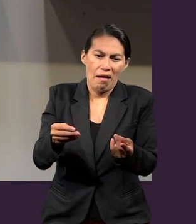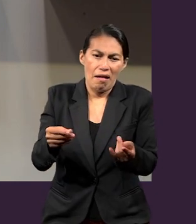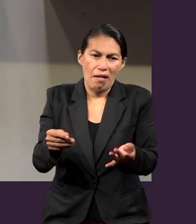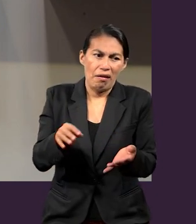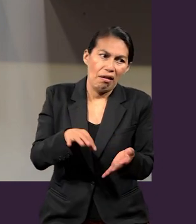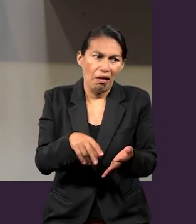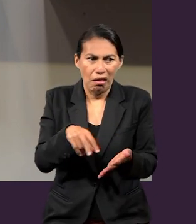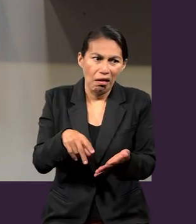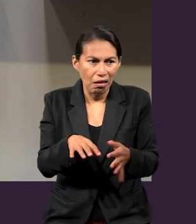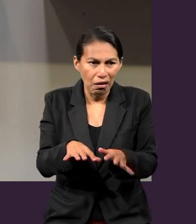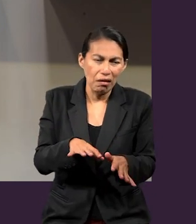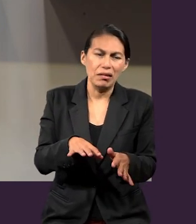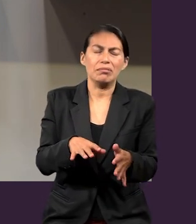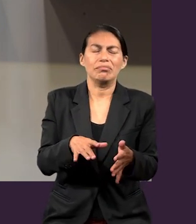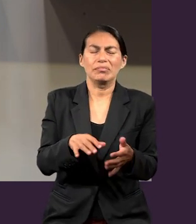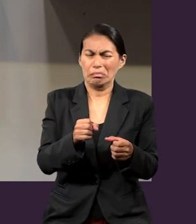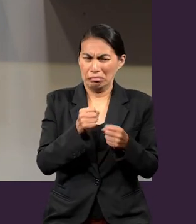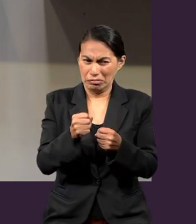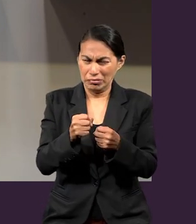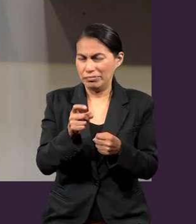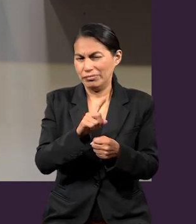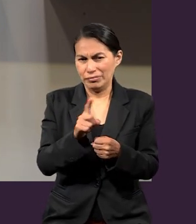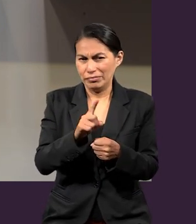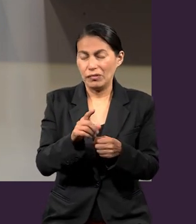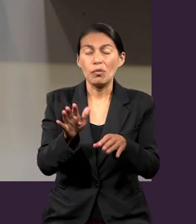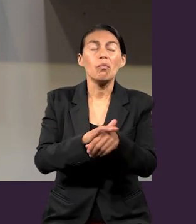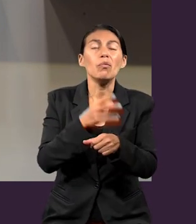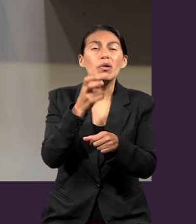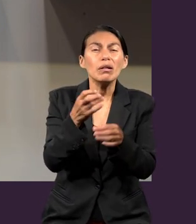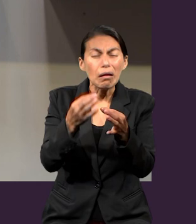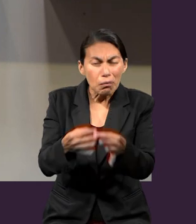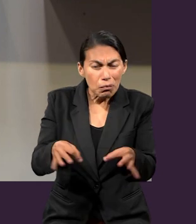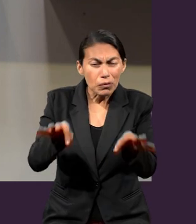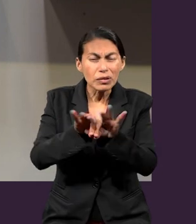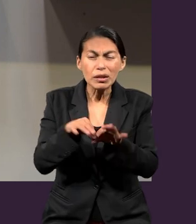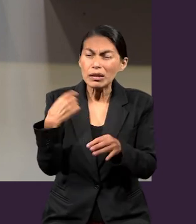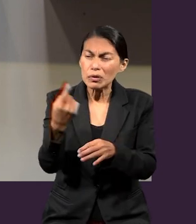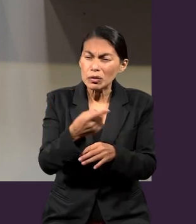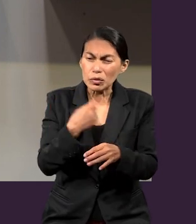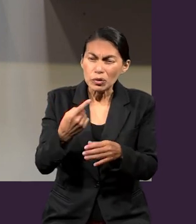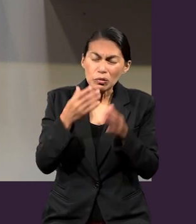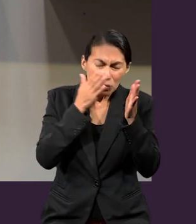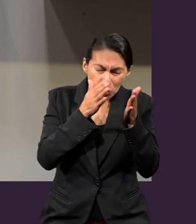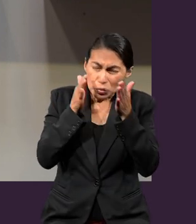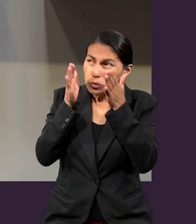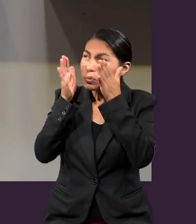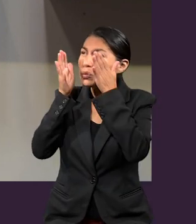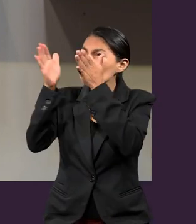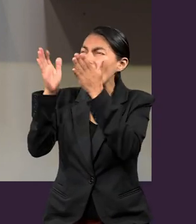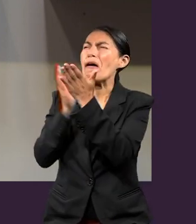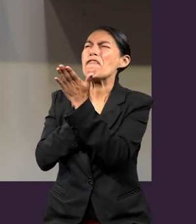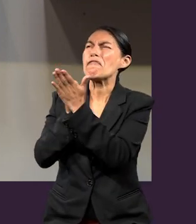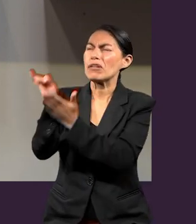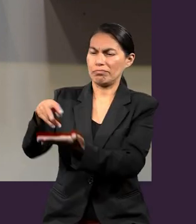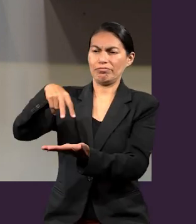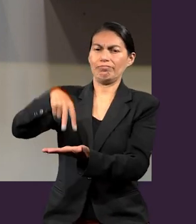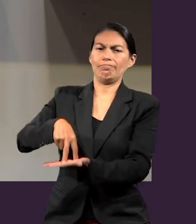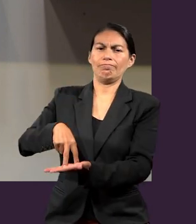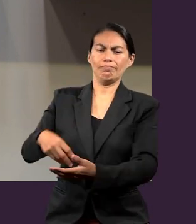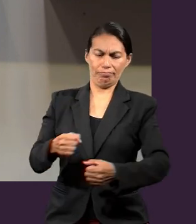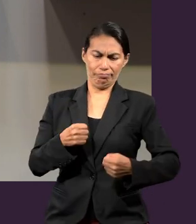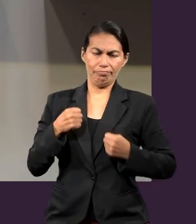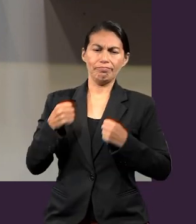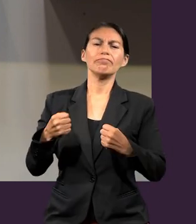en un suelo que no es seguro. Así que qué importante es poder hacer atención a ese